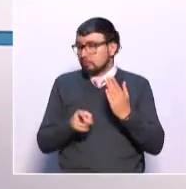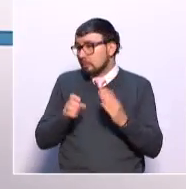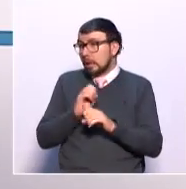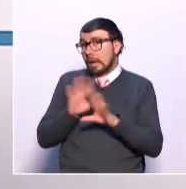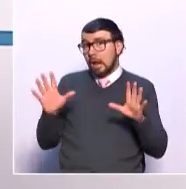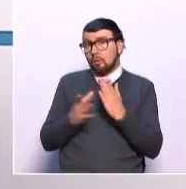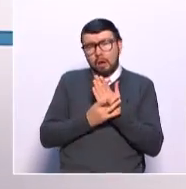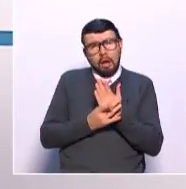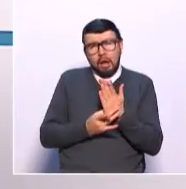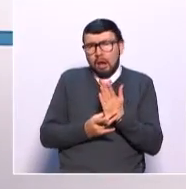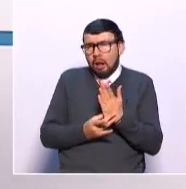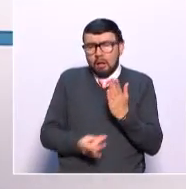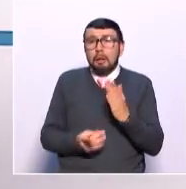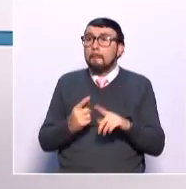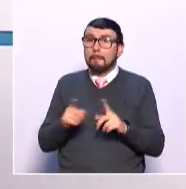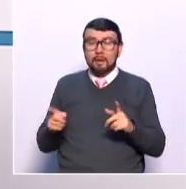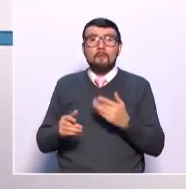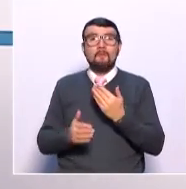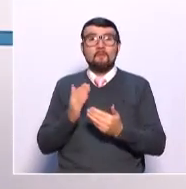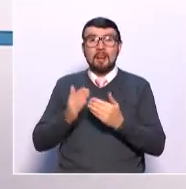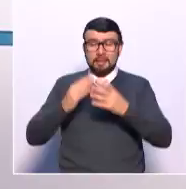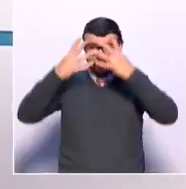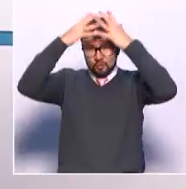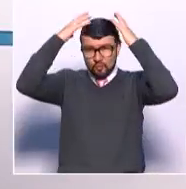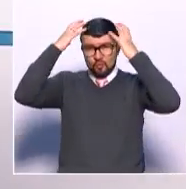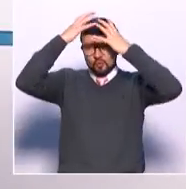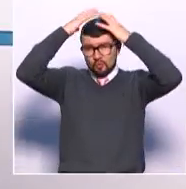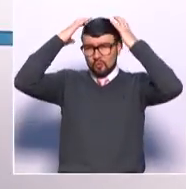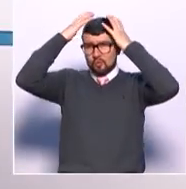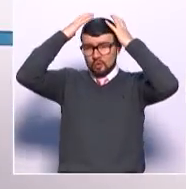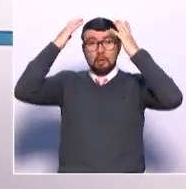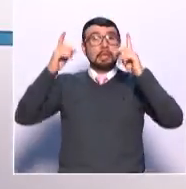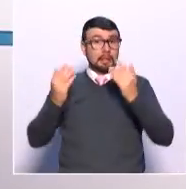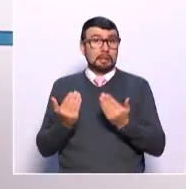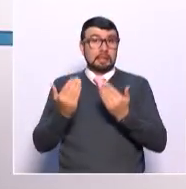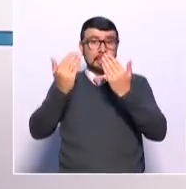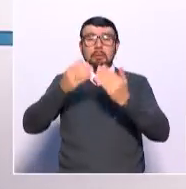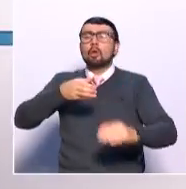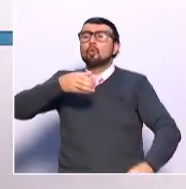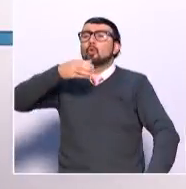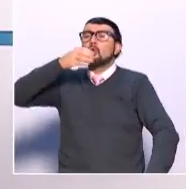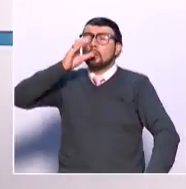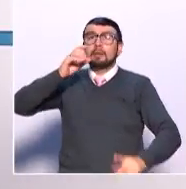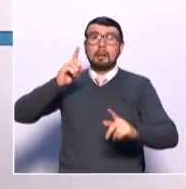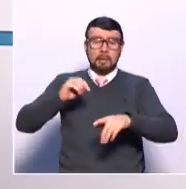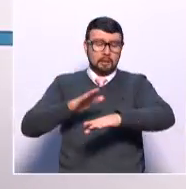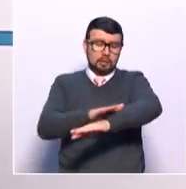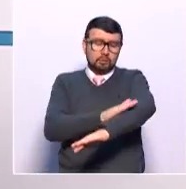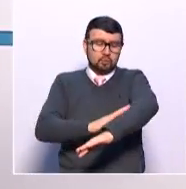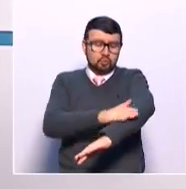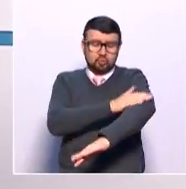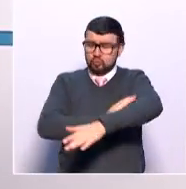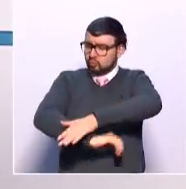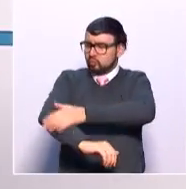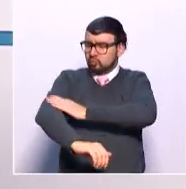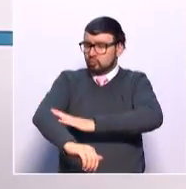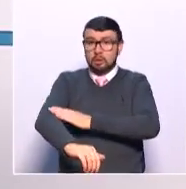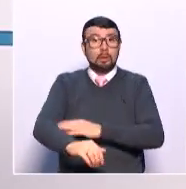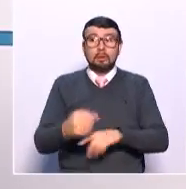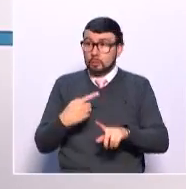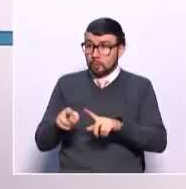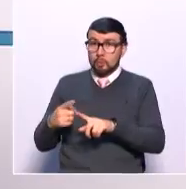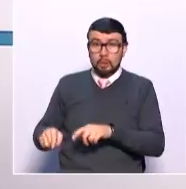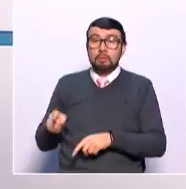aceite pero se disuelve fácilmente y ese mismo sirve para tomar y sirve para aplicarse en la piel hay más de 160 propiedades